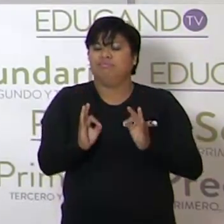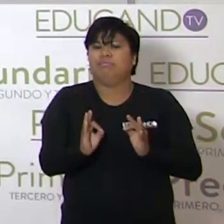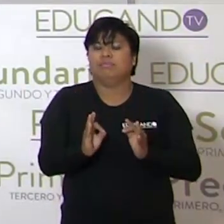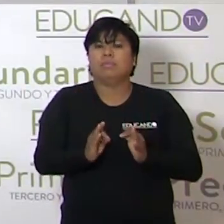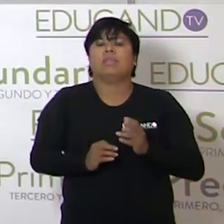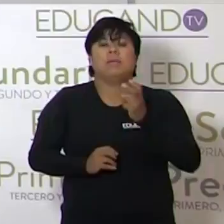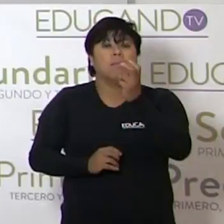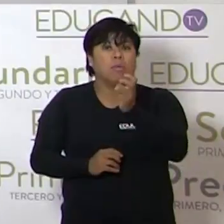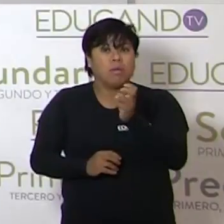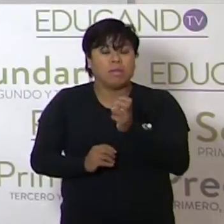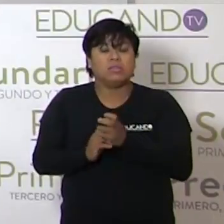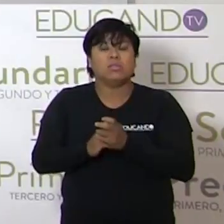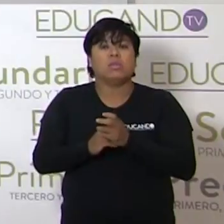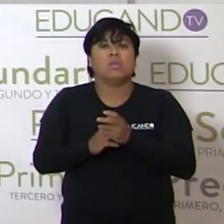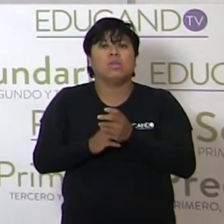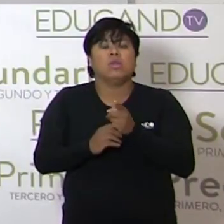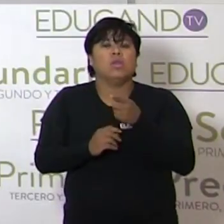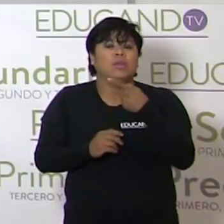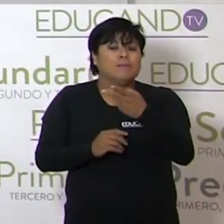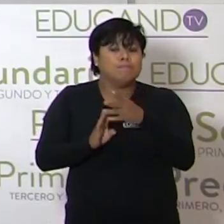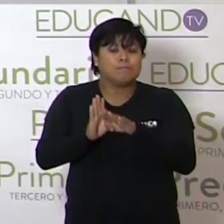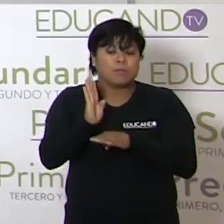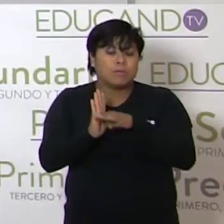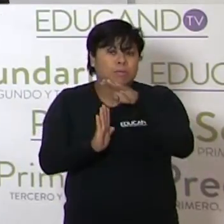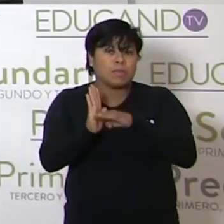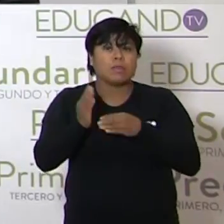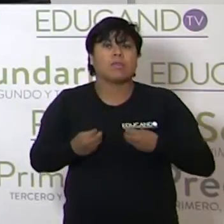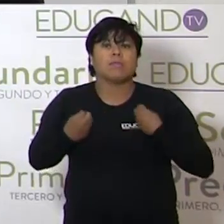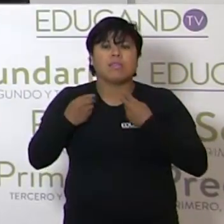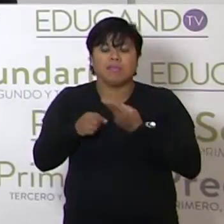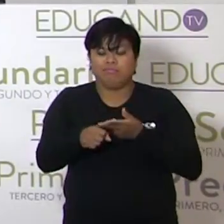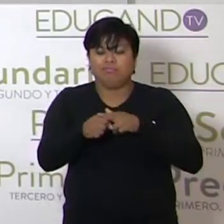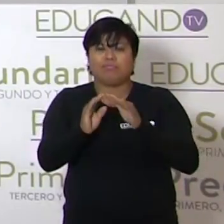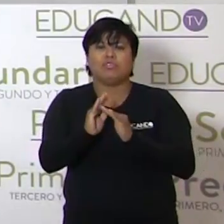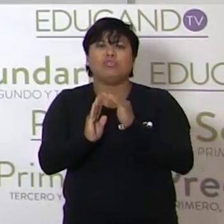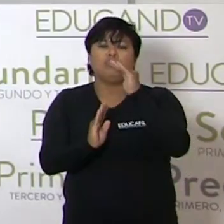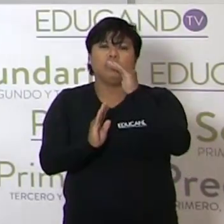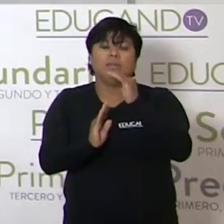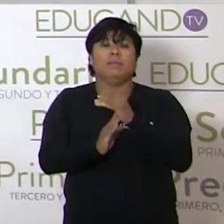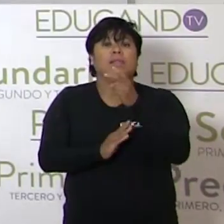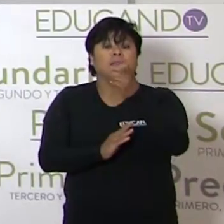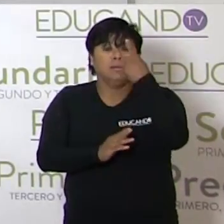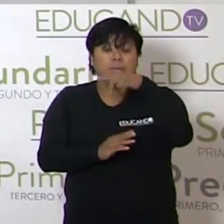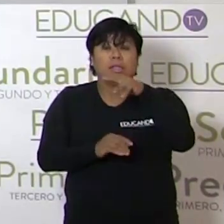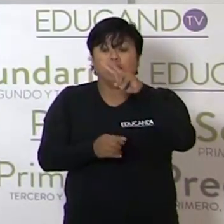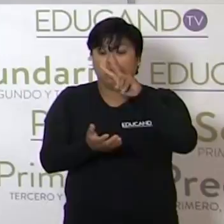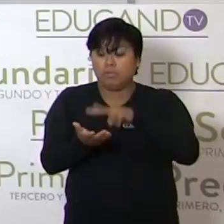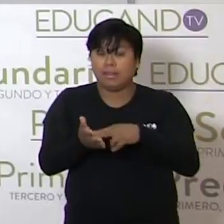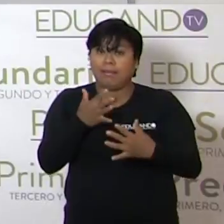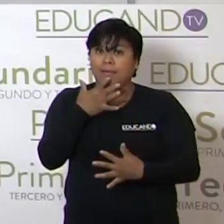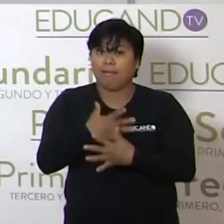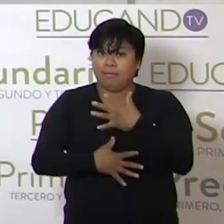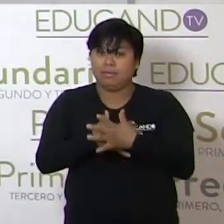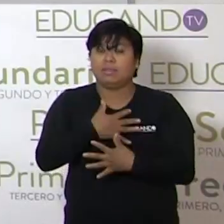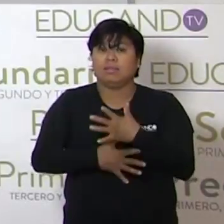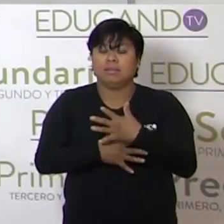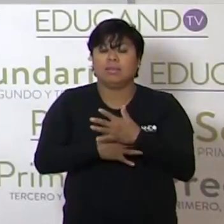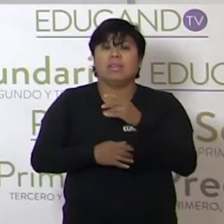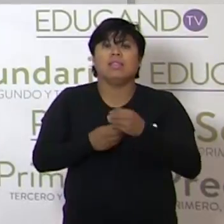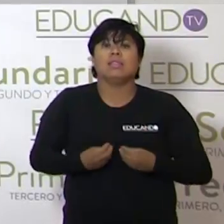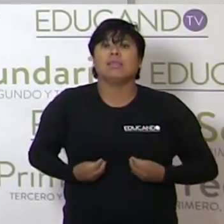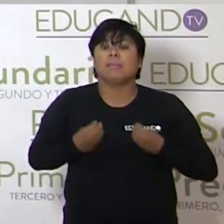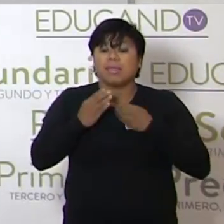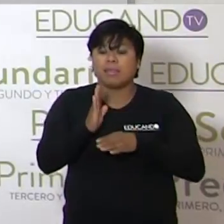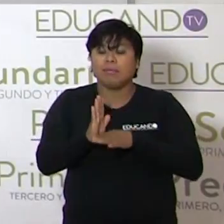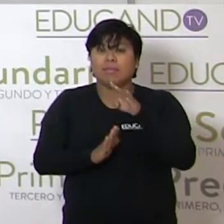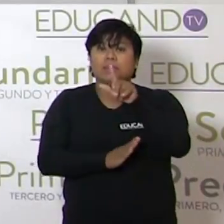ello su promedio de vida se incrementa. Y fíjate que para el 2015 ya el promedio de vida